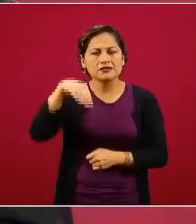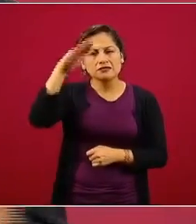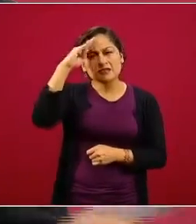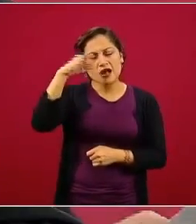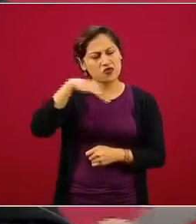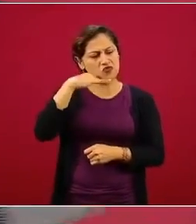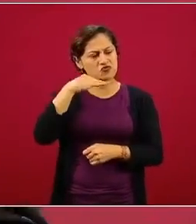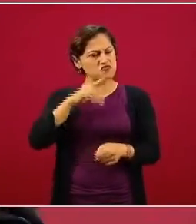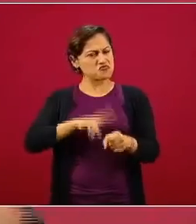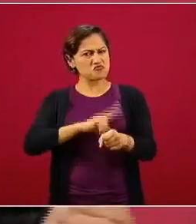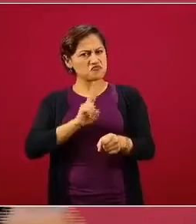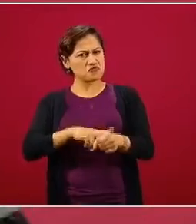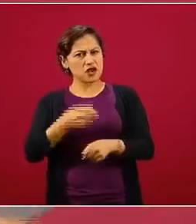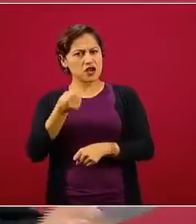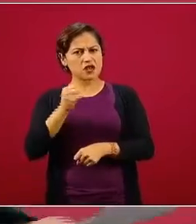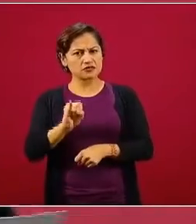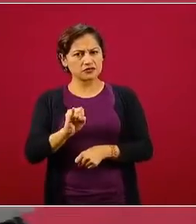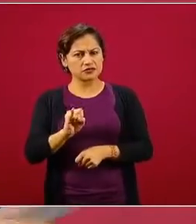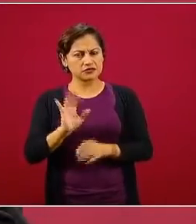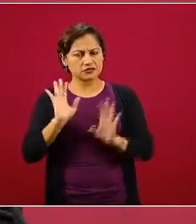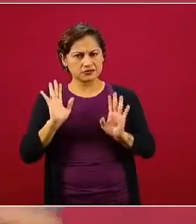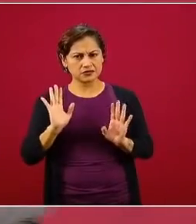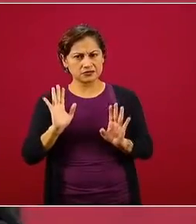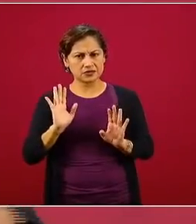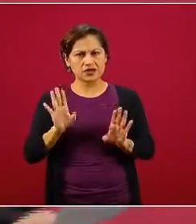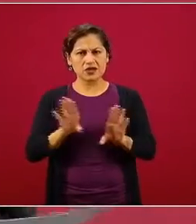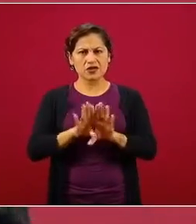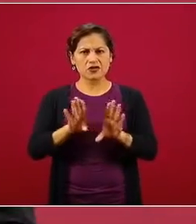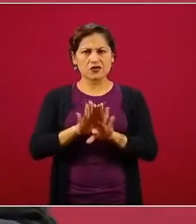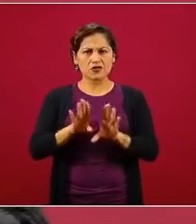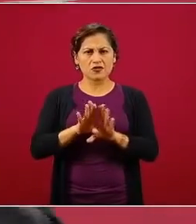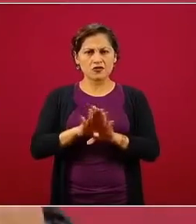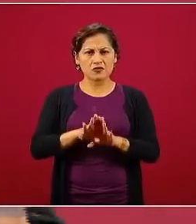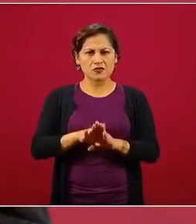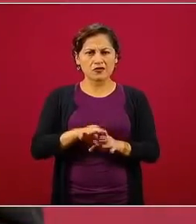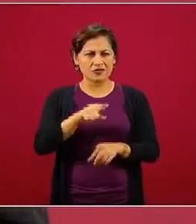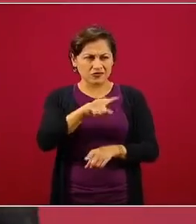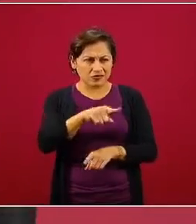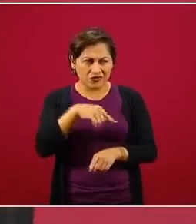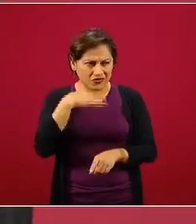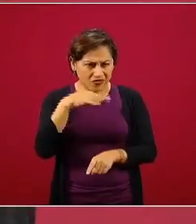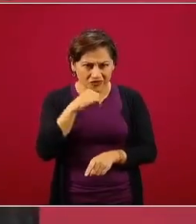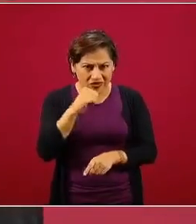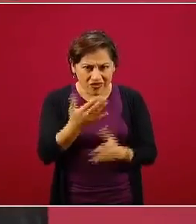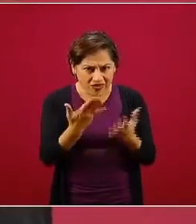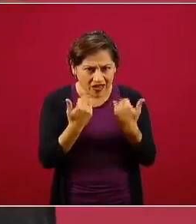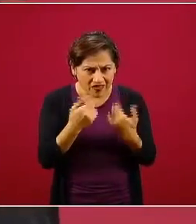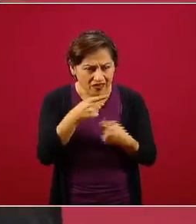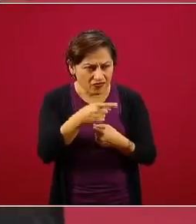Se veía como algo normal, era un tonto el que no robaba.